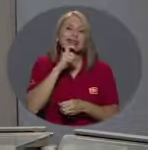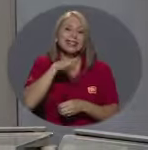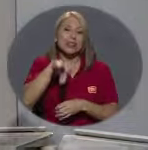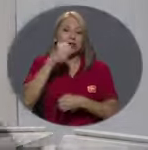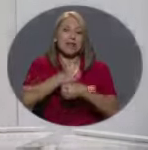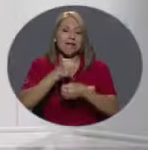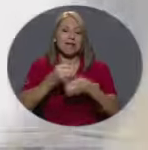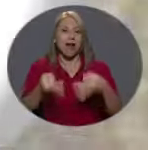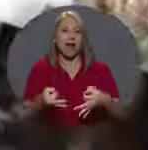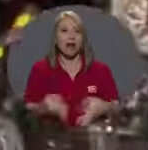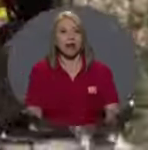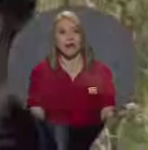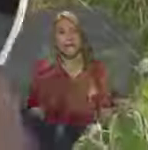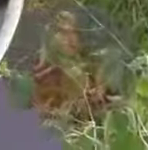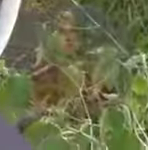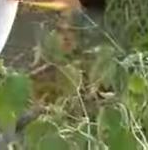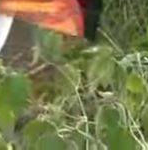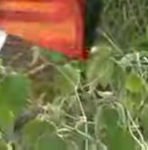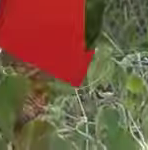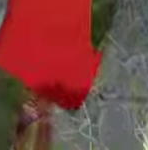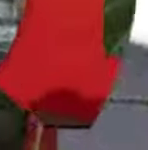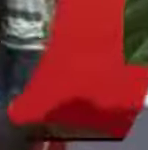estable.